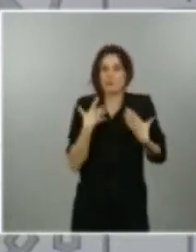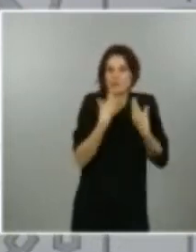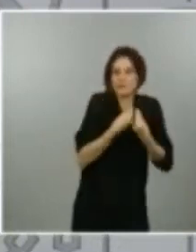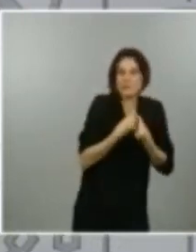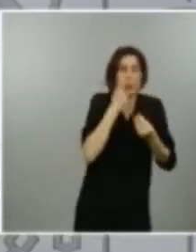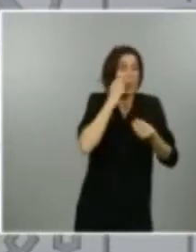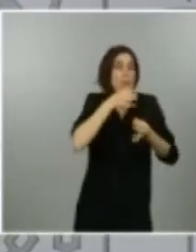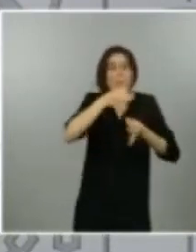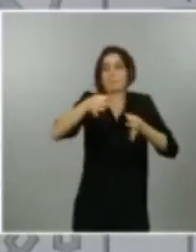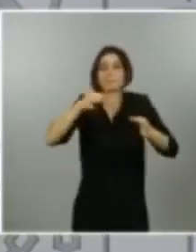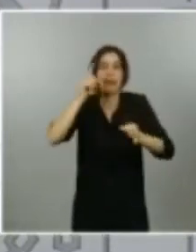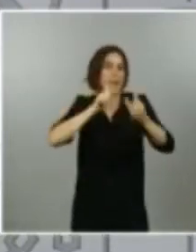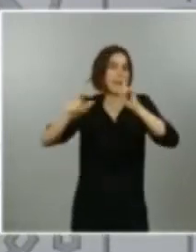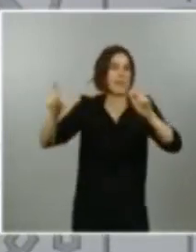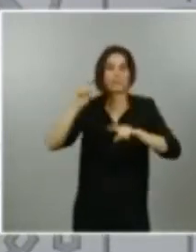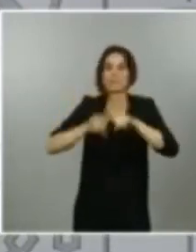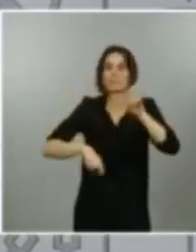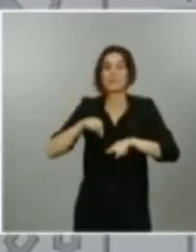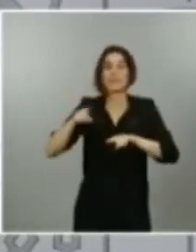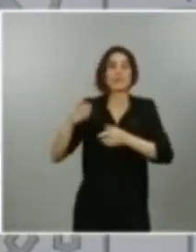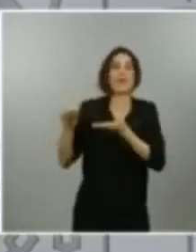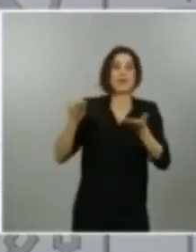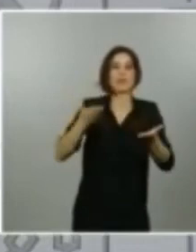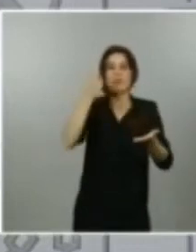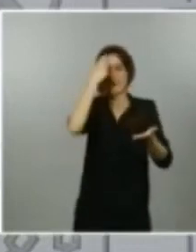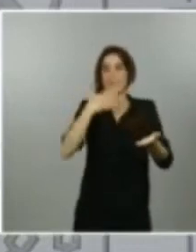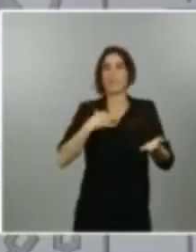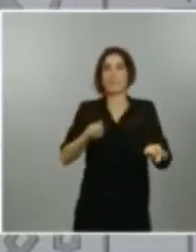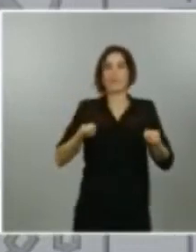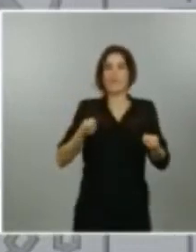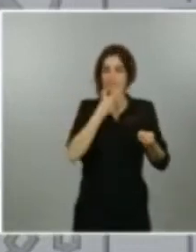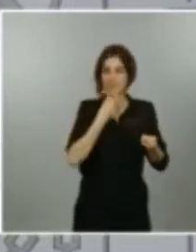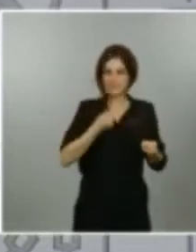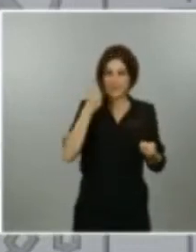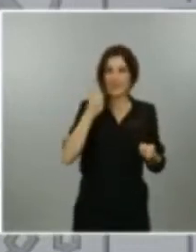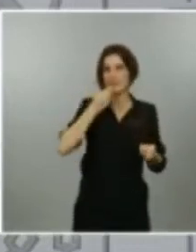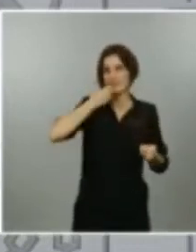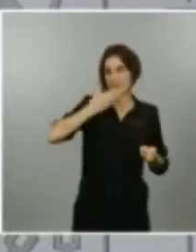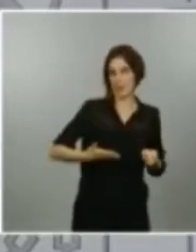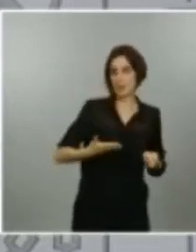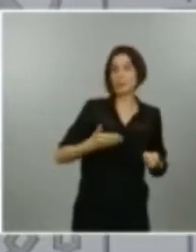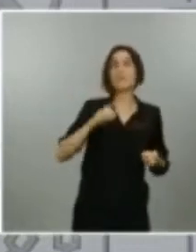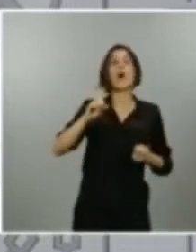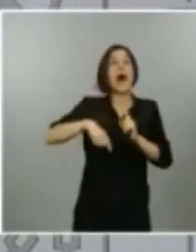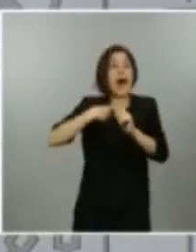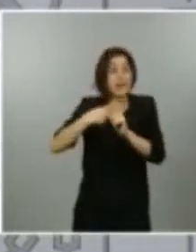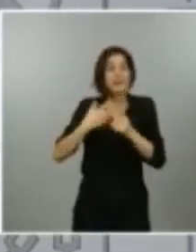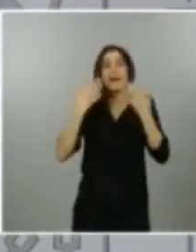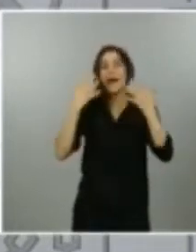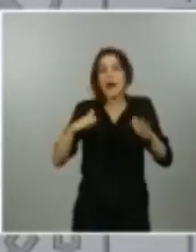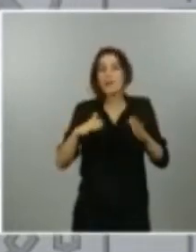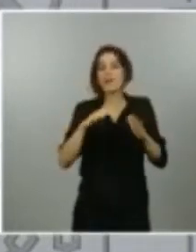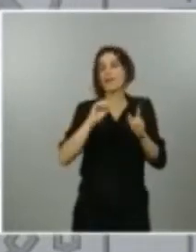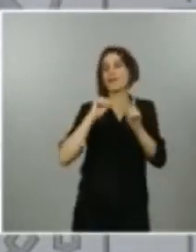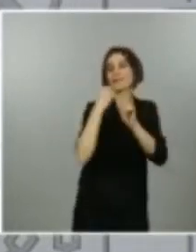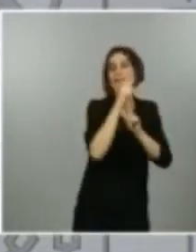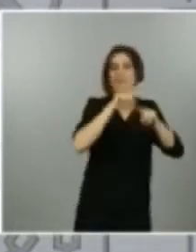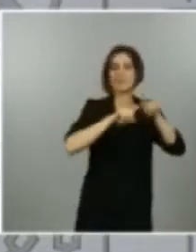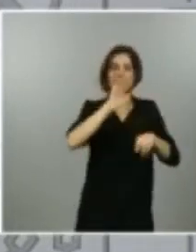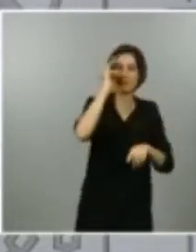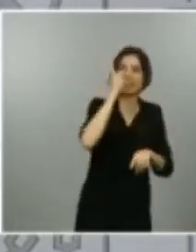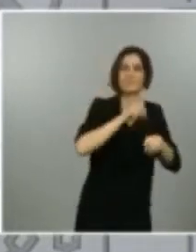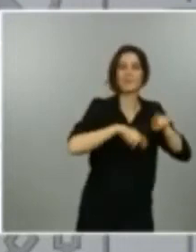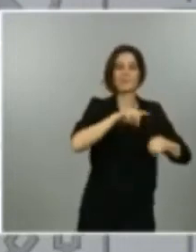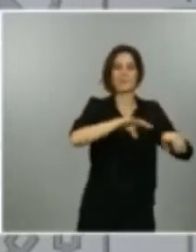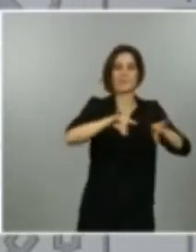ayudar a que las epidemias se controlen mejor pero además de eso hay un trabajo de fondo muy importante de todos los servicios como ya he dicho todas lo